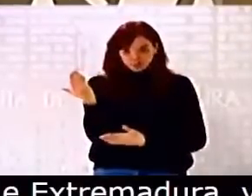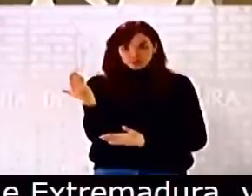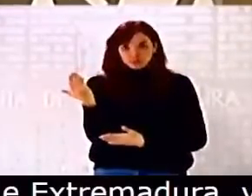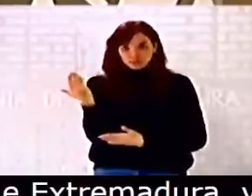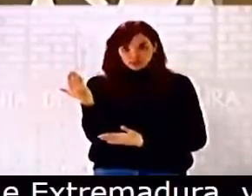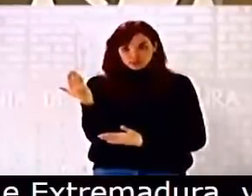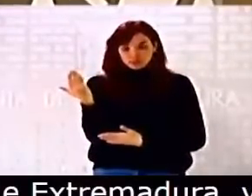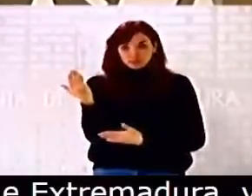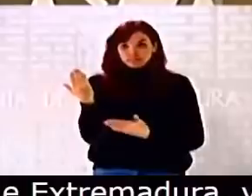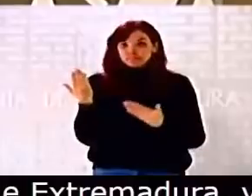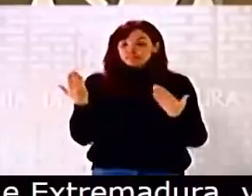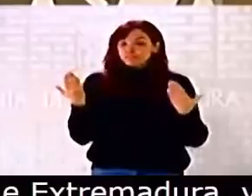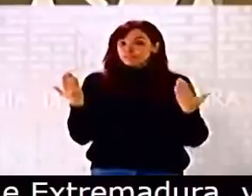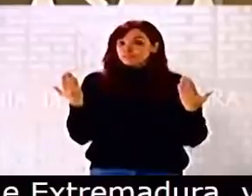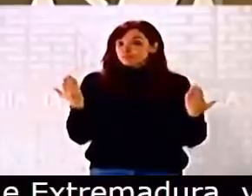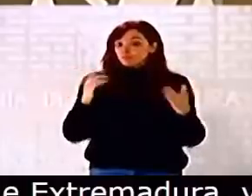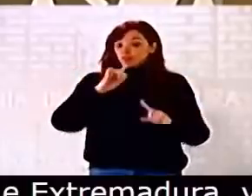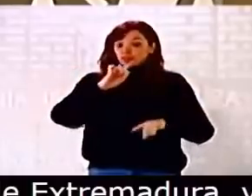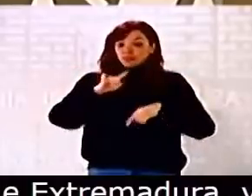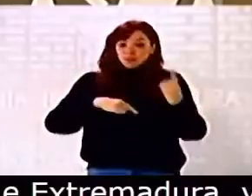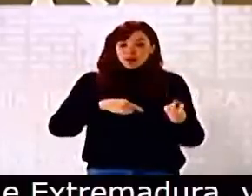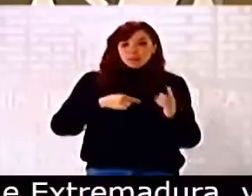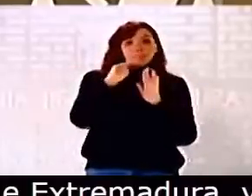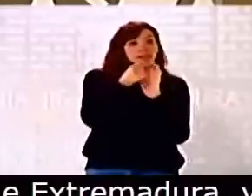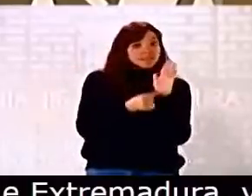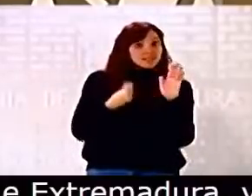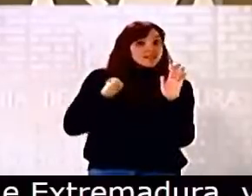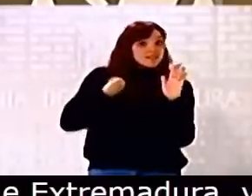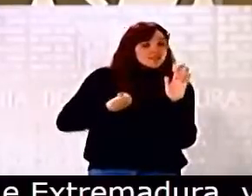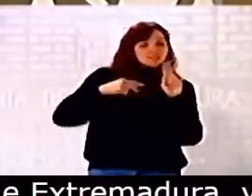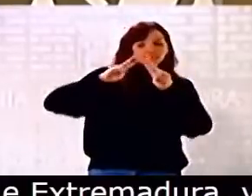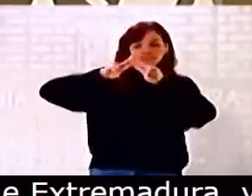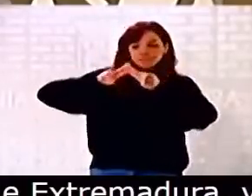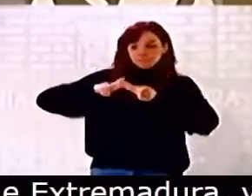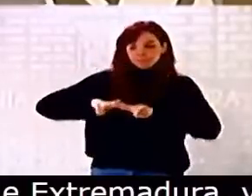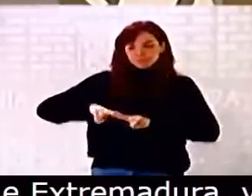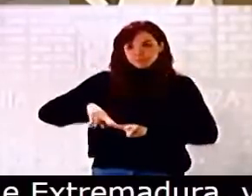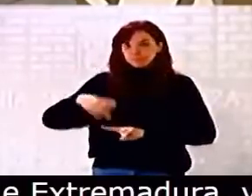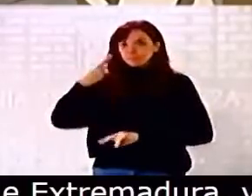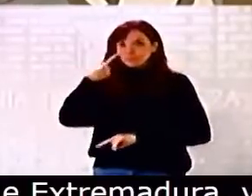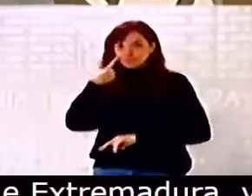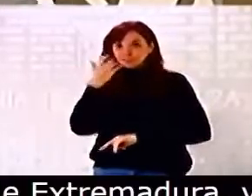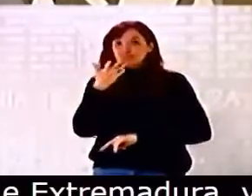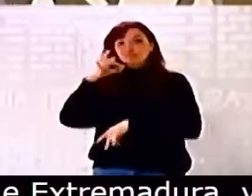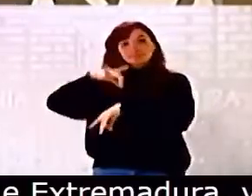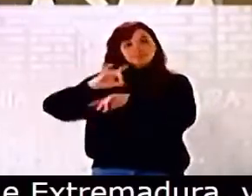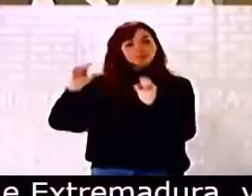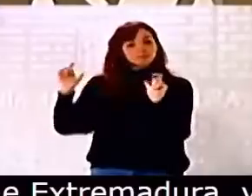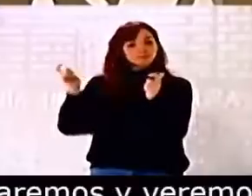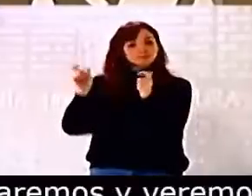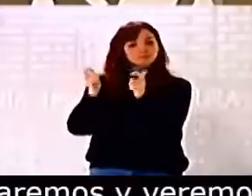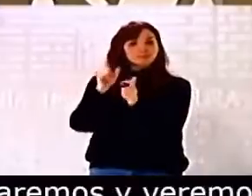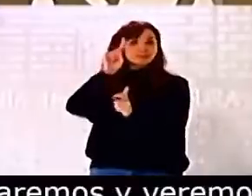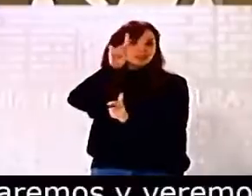ante las que las revisaremos y veremos la bajada o no de la